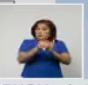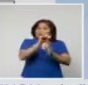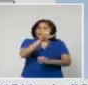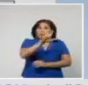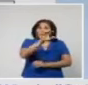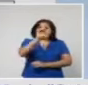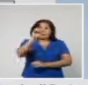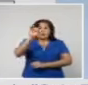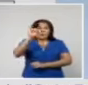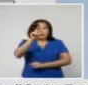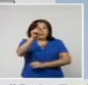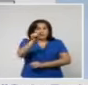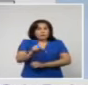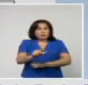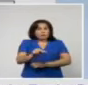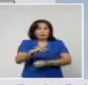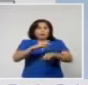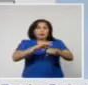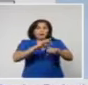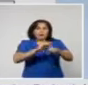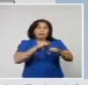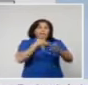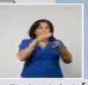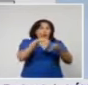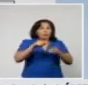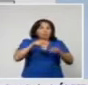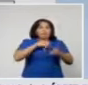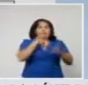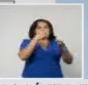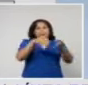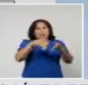4.507 casos, lo cual hace un acumulado de